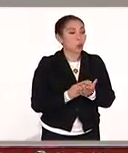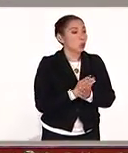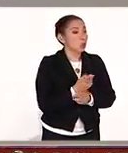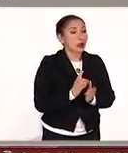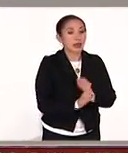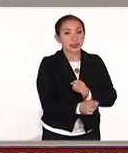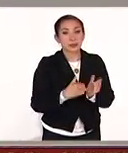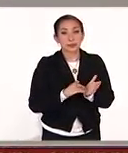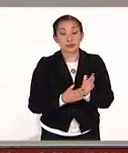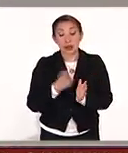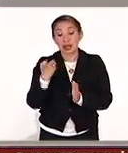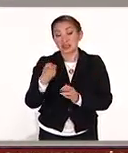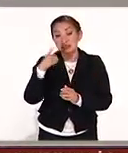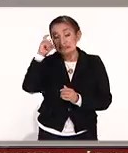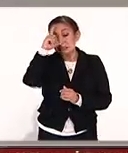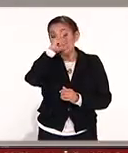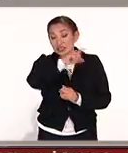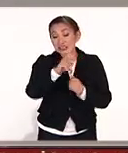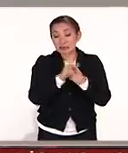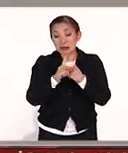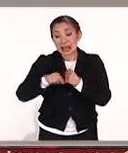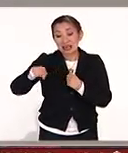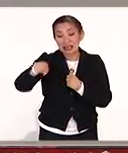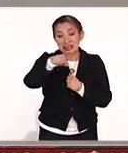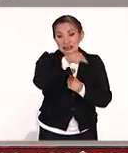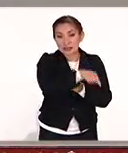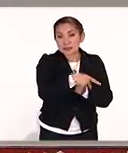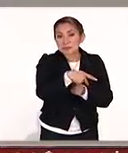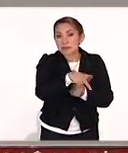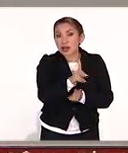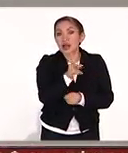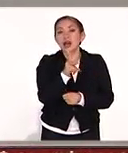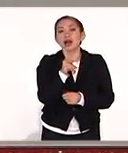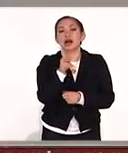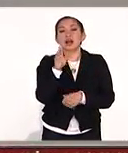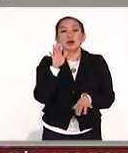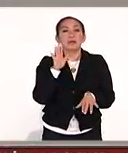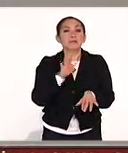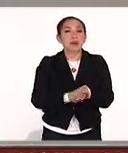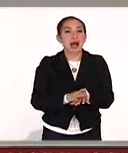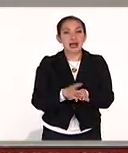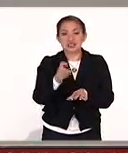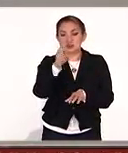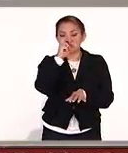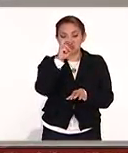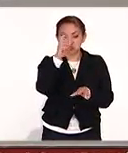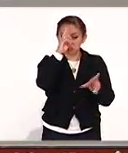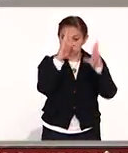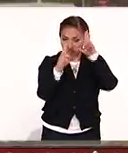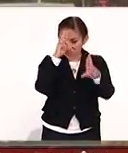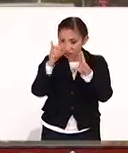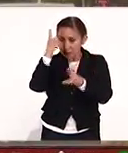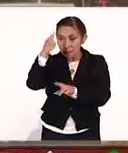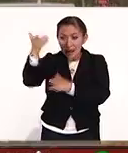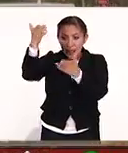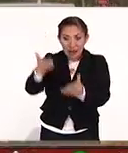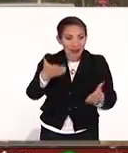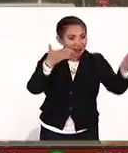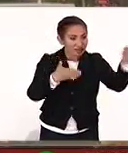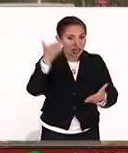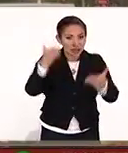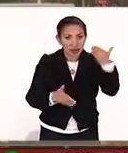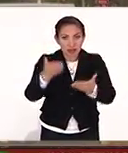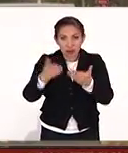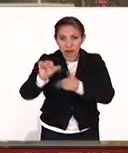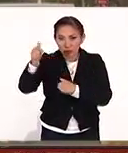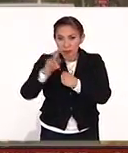en un predicamento a los países, pero sobre todo va a elevar el nivel de restricciones para los flujos migratorios que forman